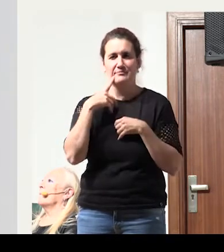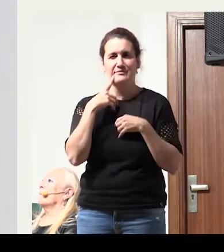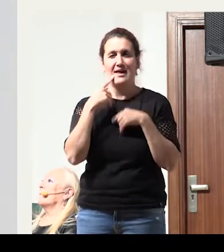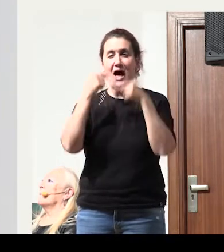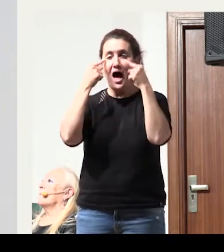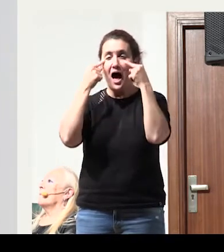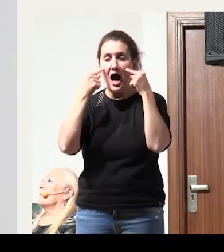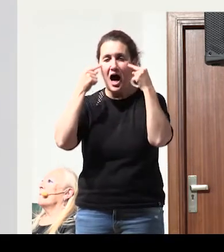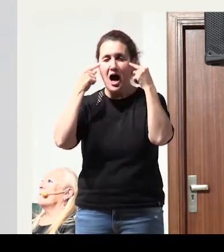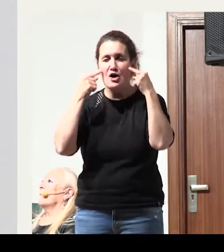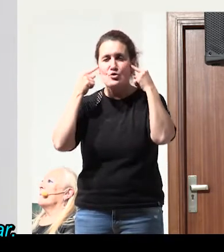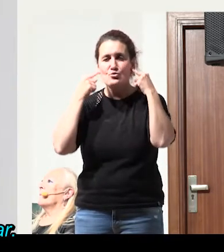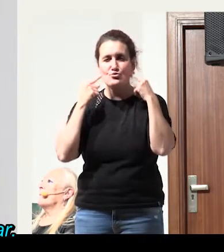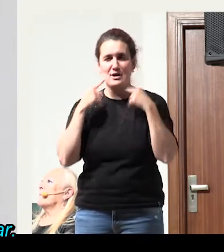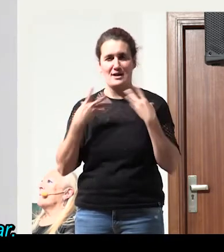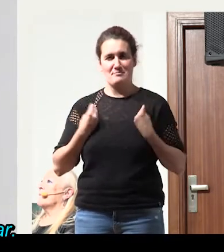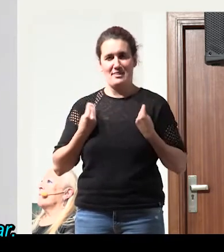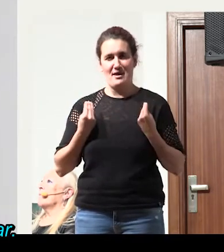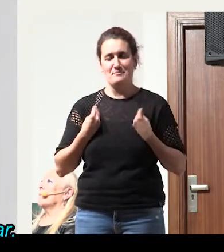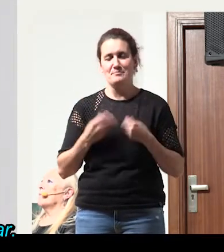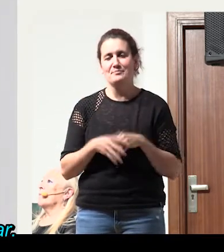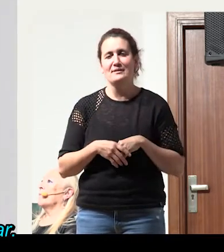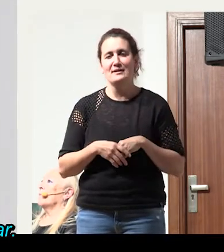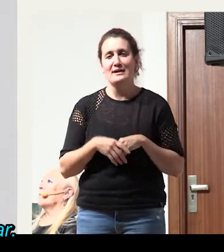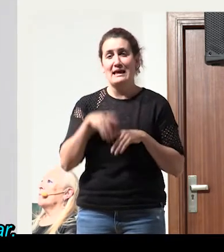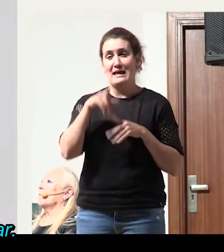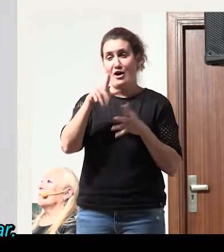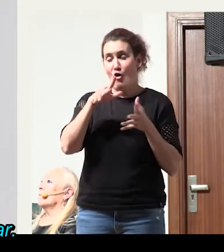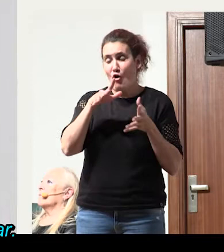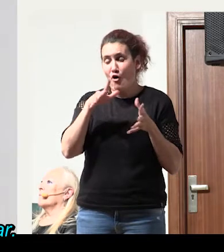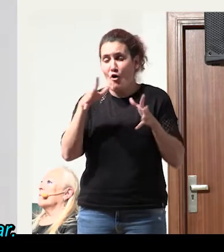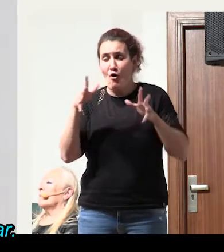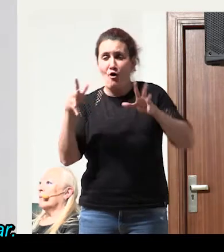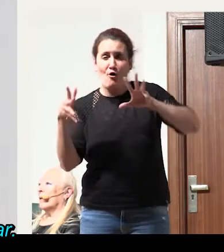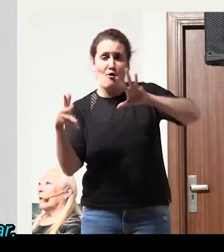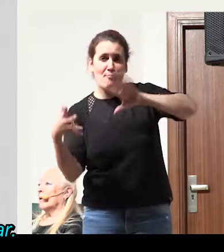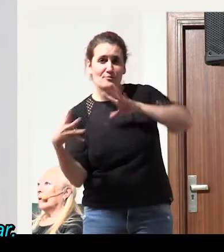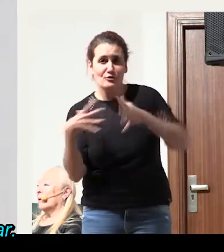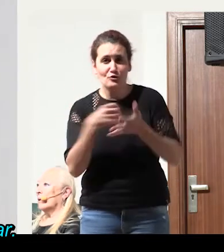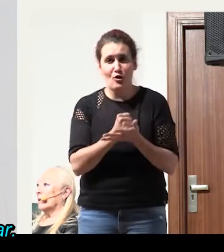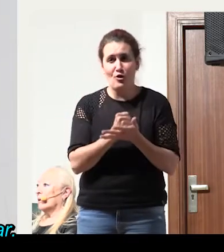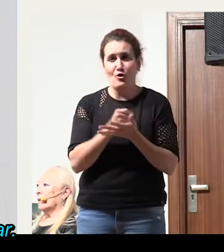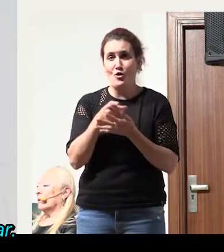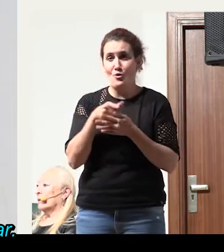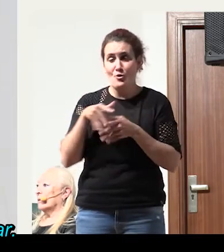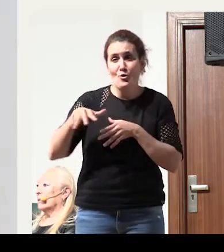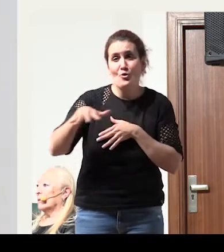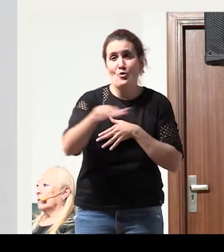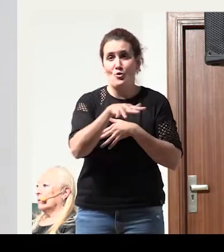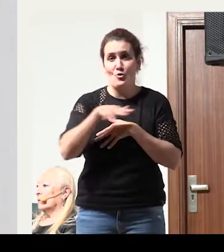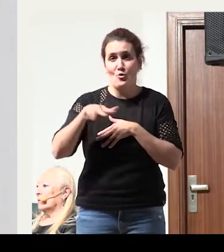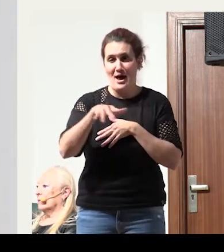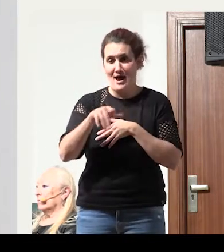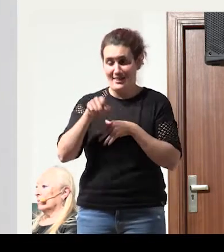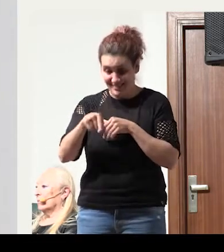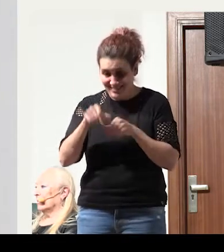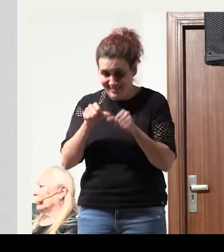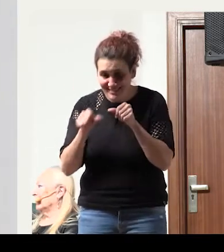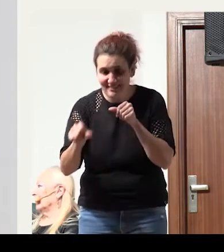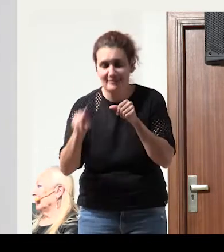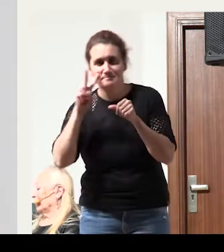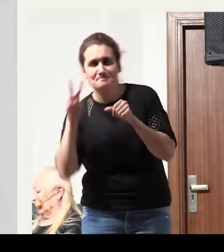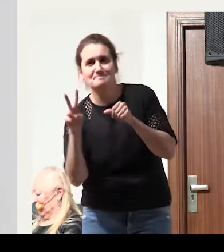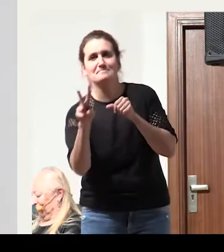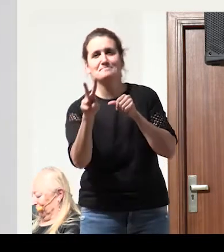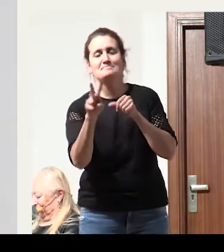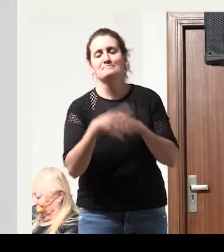vida, y convertirlo todo en un lugar desde el que mirar. A